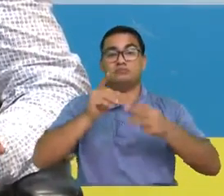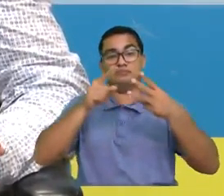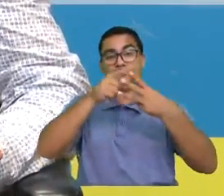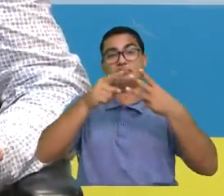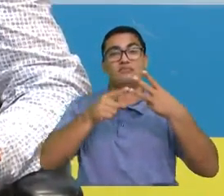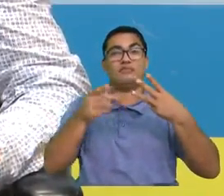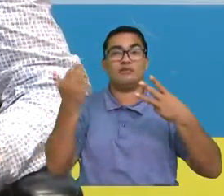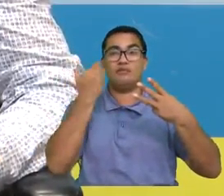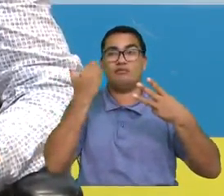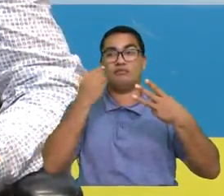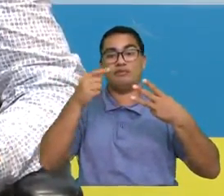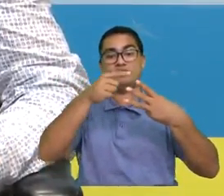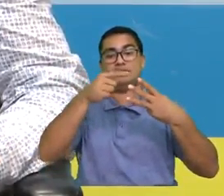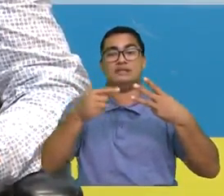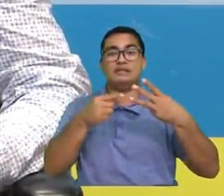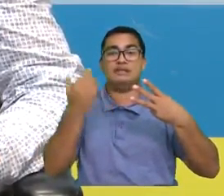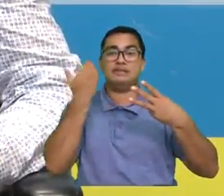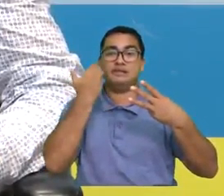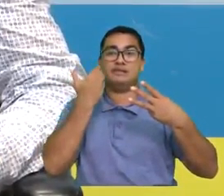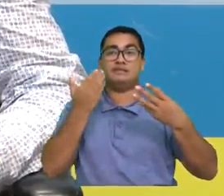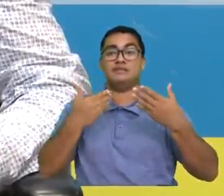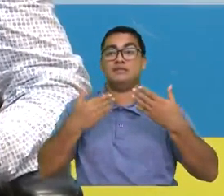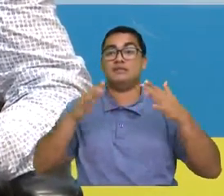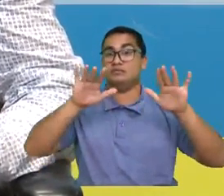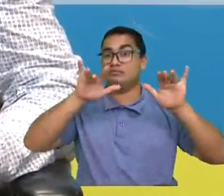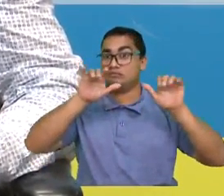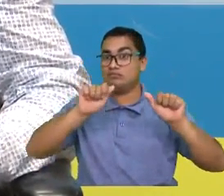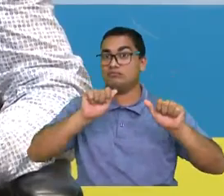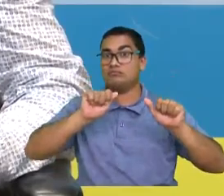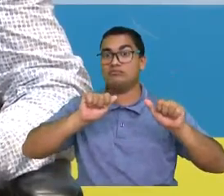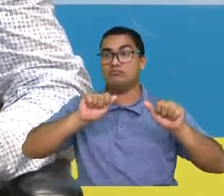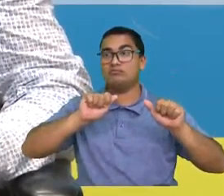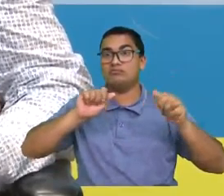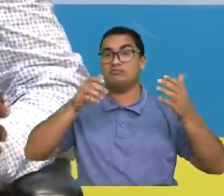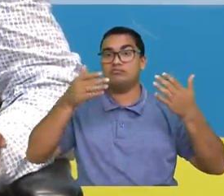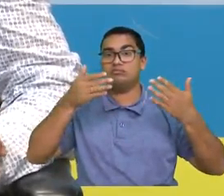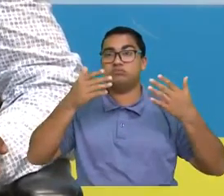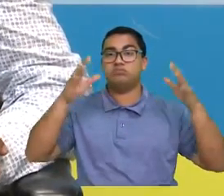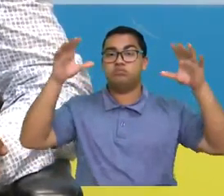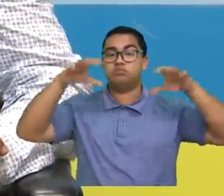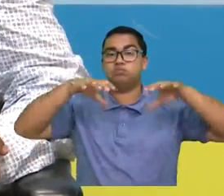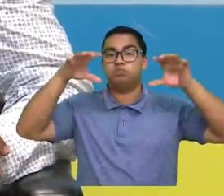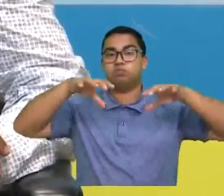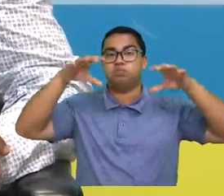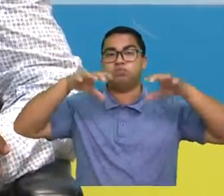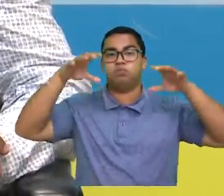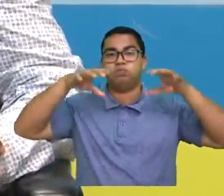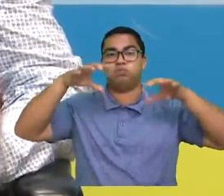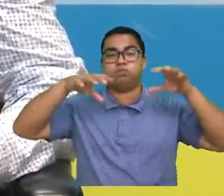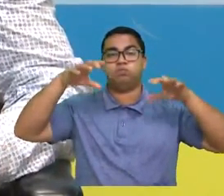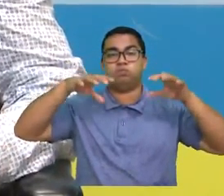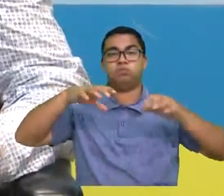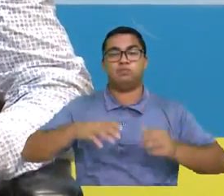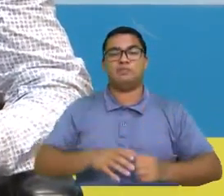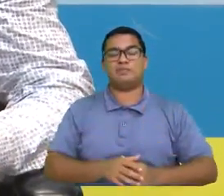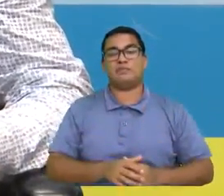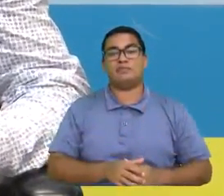tres enfermedades que suelen aparecer con la entrada, o más bien suelen aparecer más con la temporada del